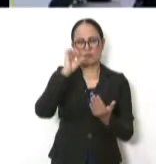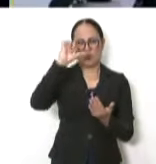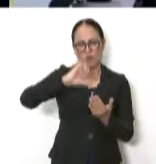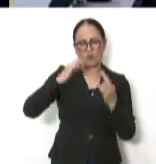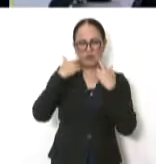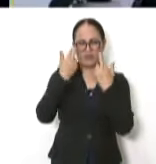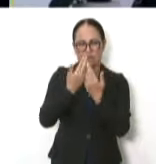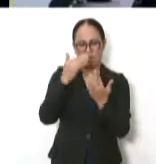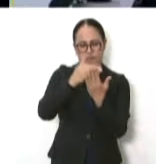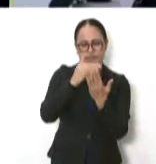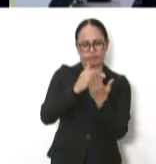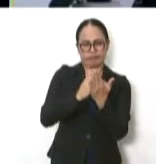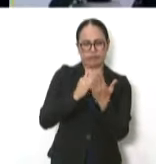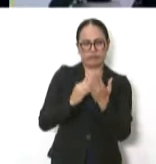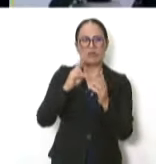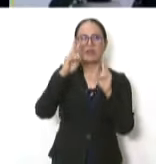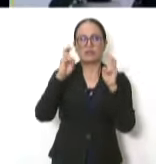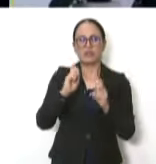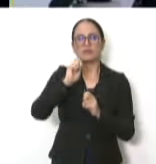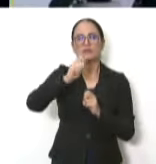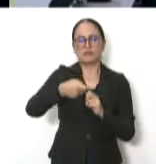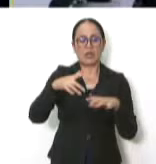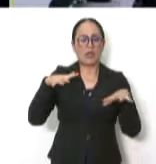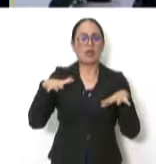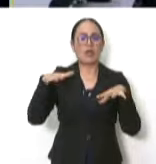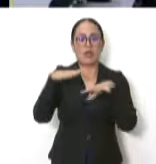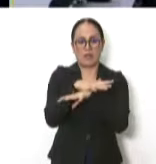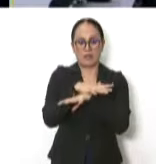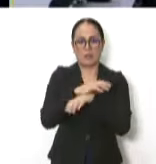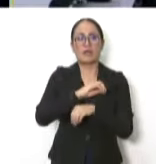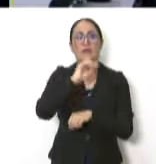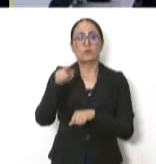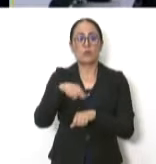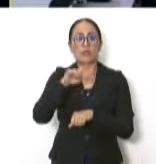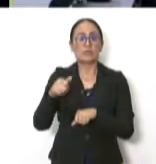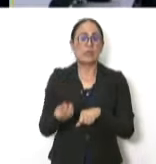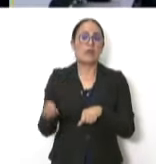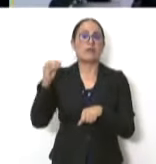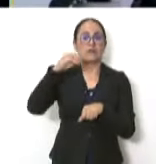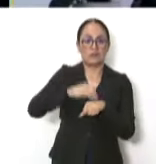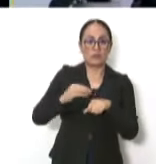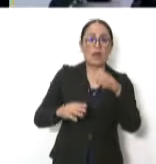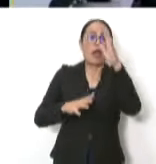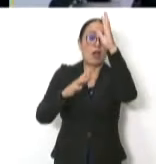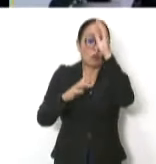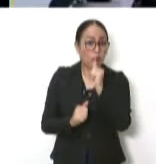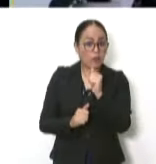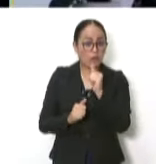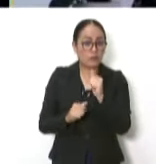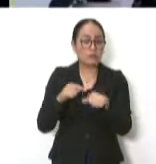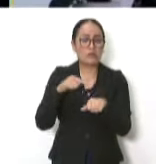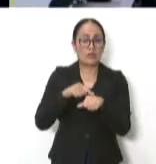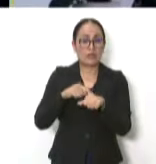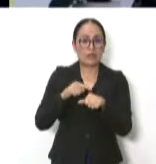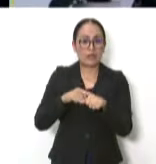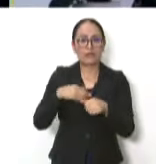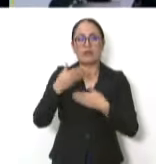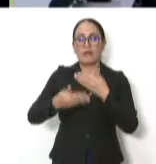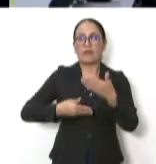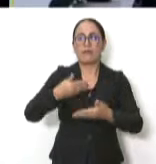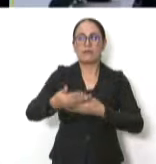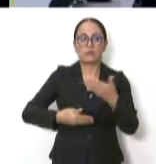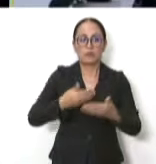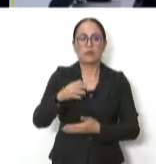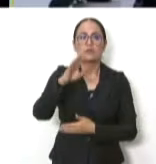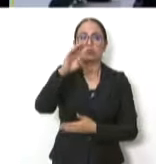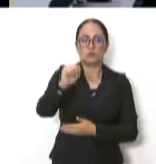presente sesión, referente a la modificación y adición de diversos acuerdos en el sentido de ampliar sus efectos al